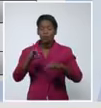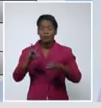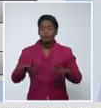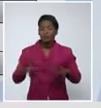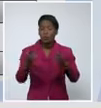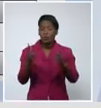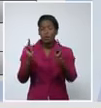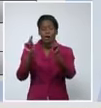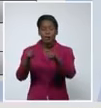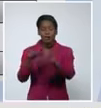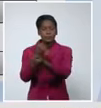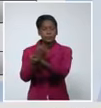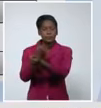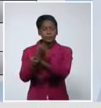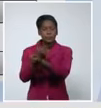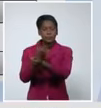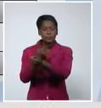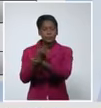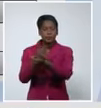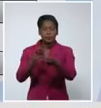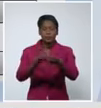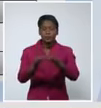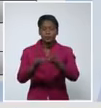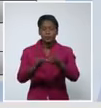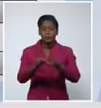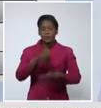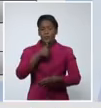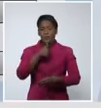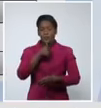riesgo para la transmisión en el mundo.